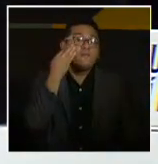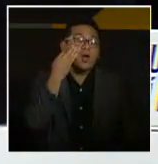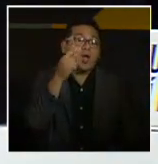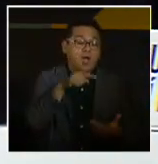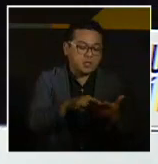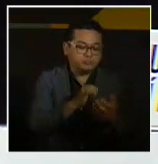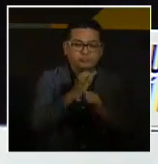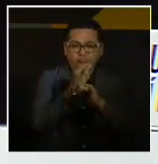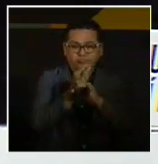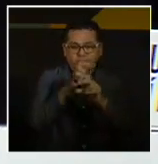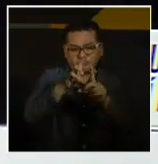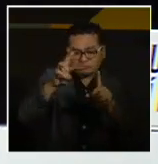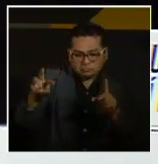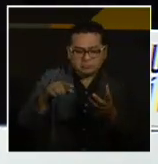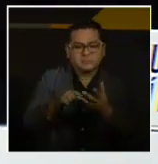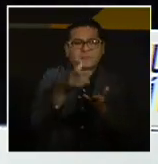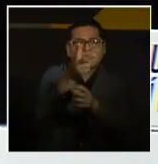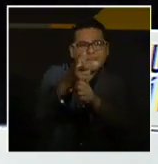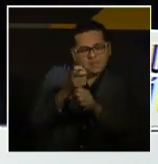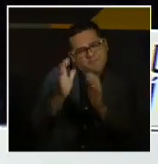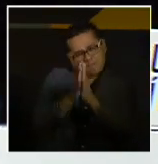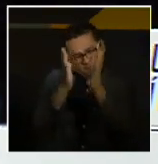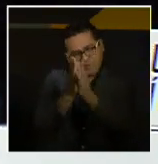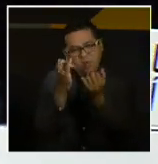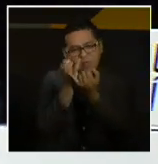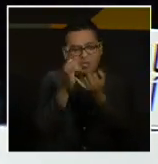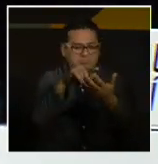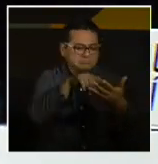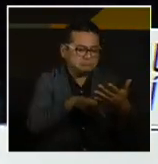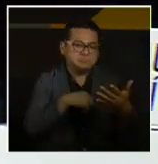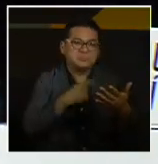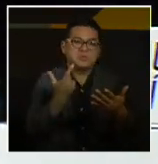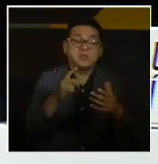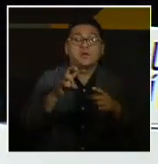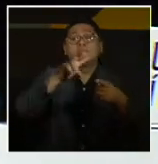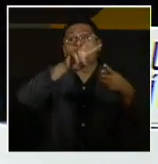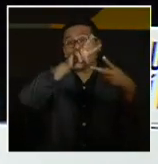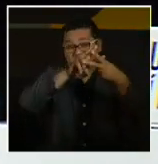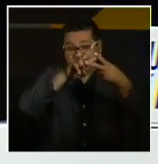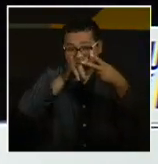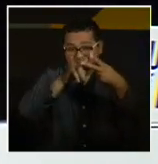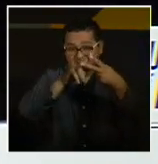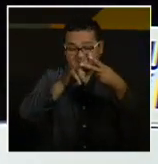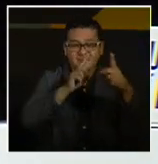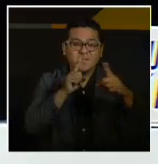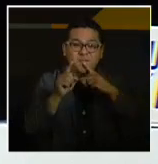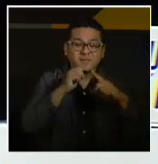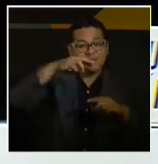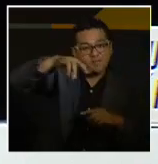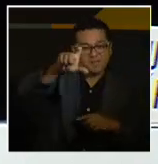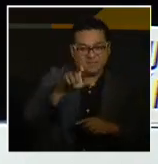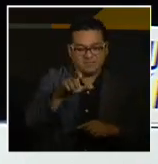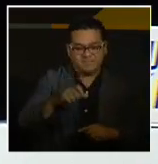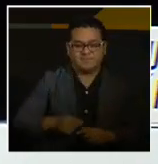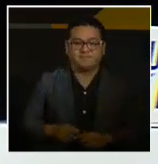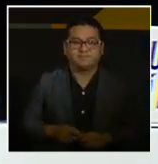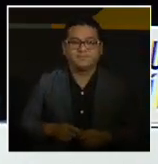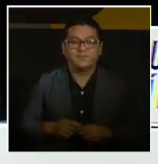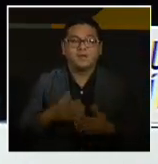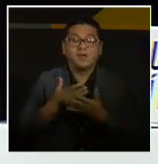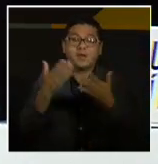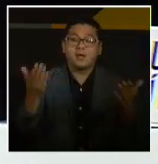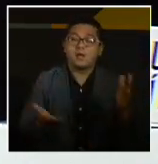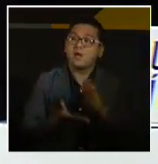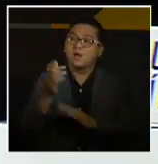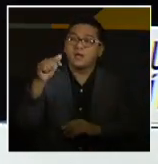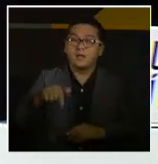de las plataformas digitales y les invitamos a participar a través del hashtag DebatesMX. En este momento nos vamos a